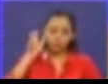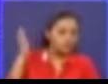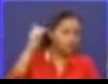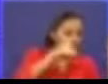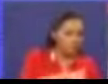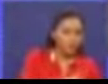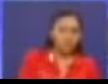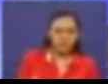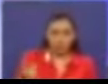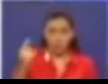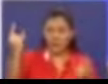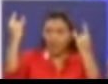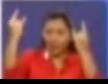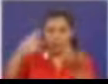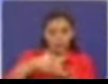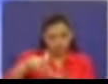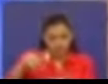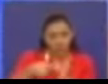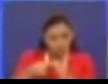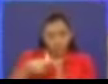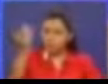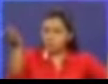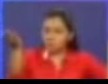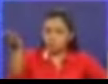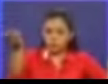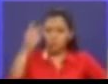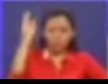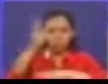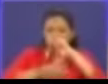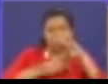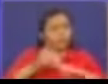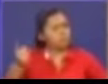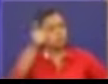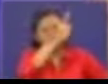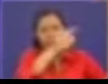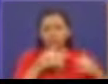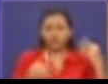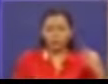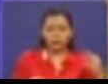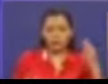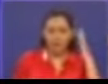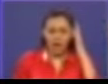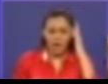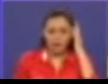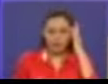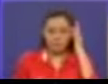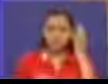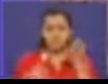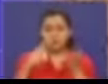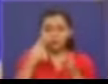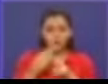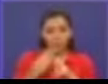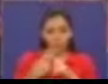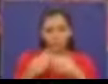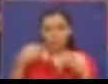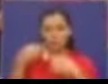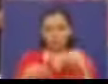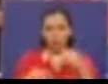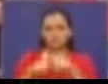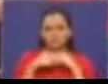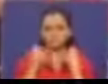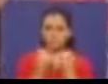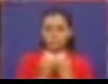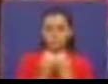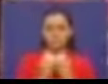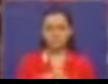Bien hechito, pues que paguen impuestos. Si así es en todas partes del mundo. Eso se llama justicia social, compañeros. ¿Cómo será